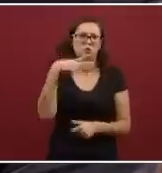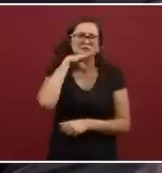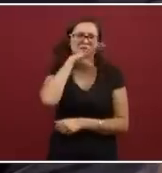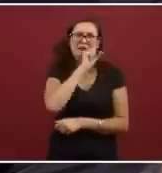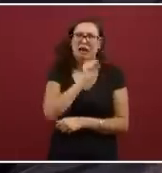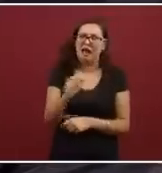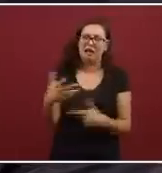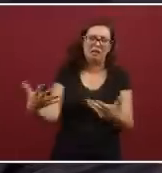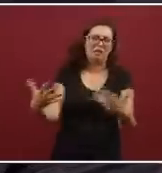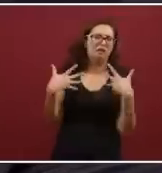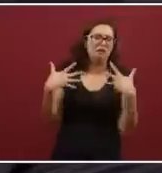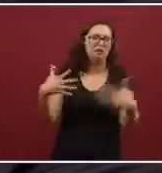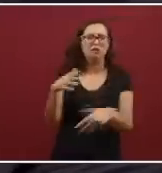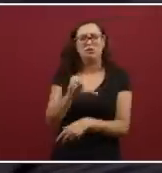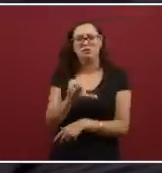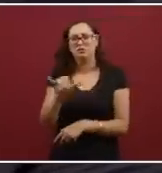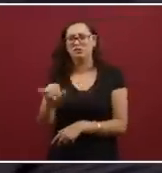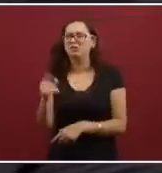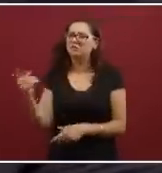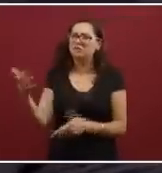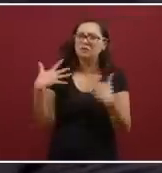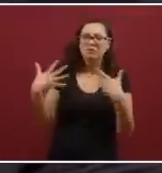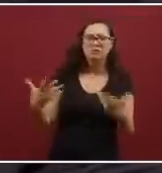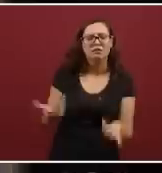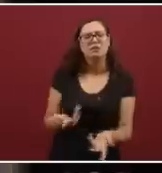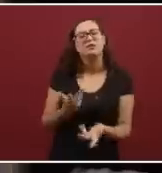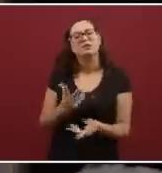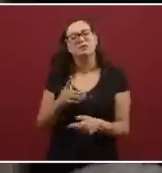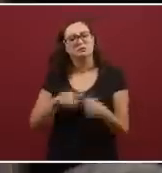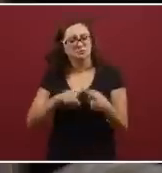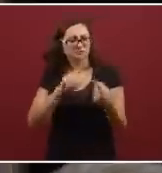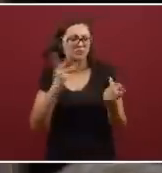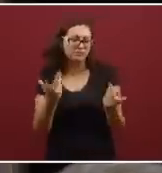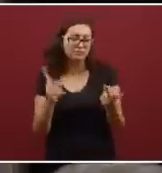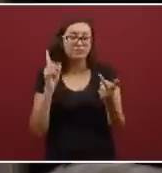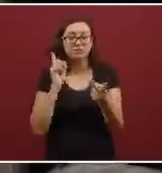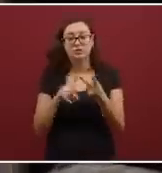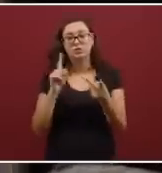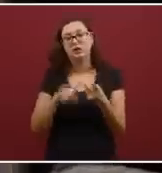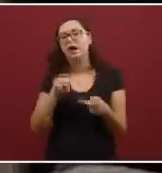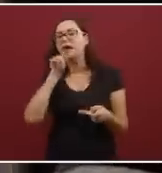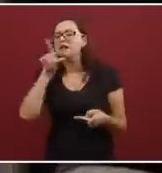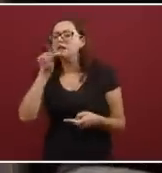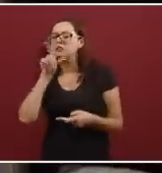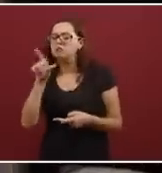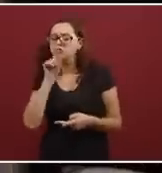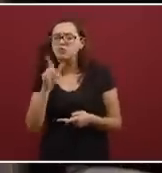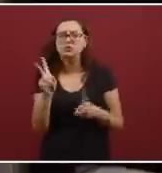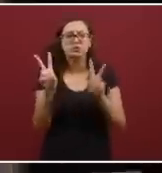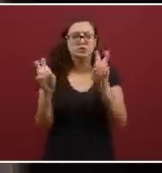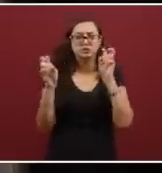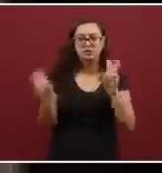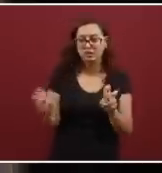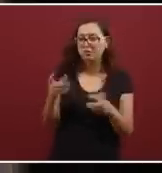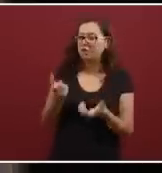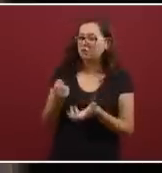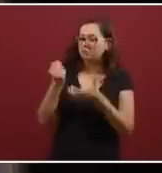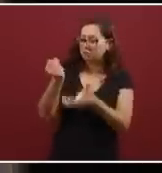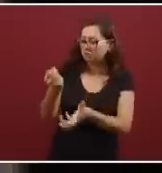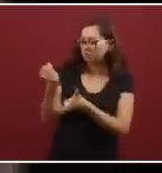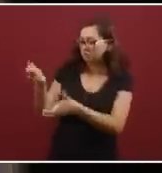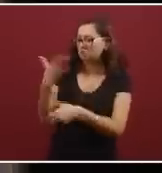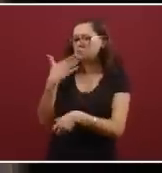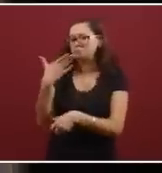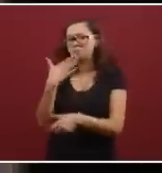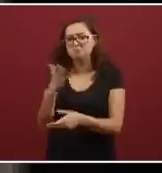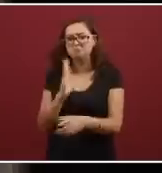Por el lado de Jalisco, usted habló hace unos momentos de lo bien que se pueden repartir los recursos de forma directa. En Jalisco se dio un